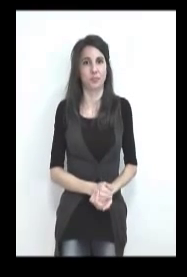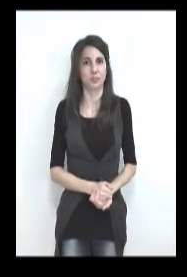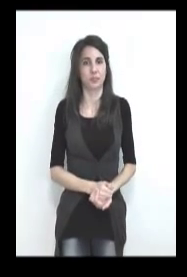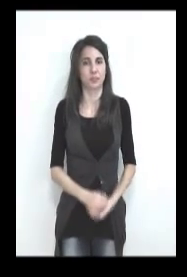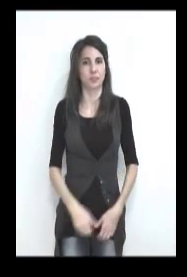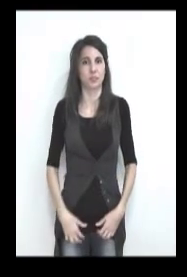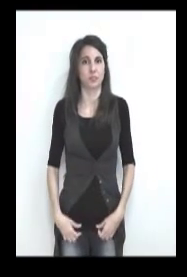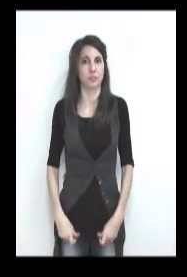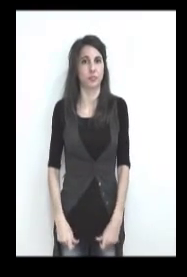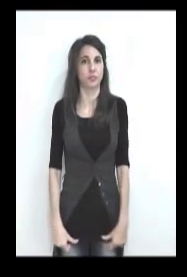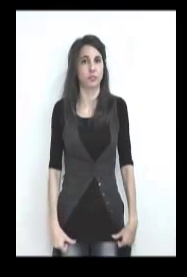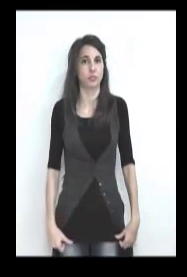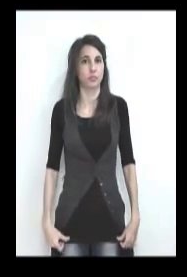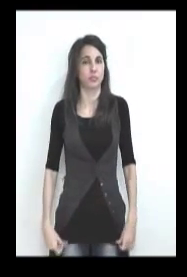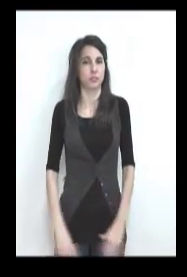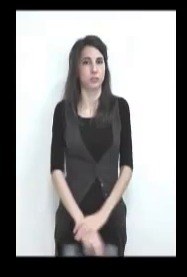Muy bien.